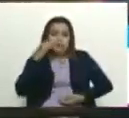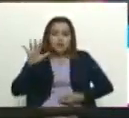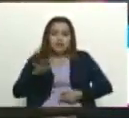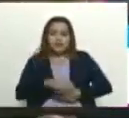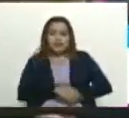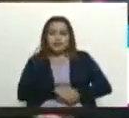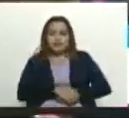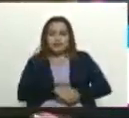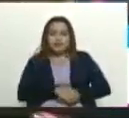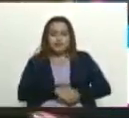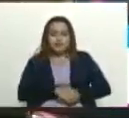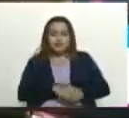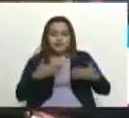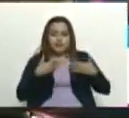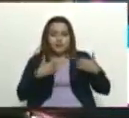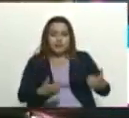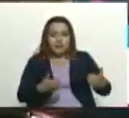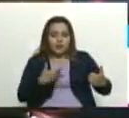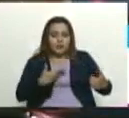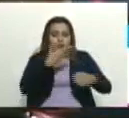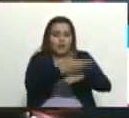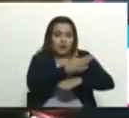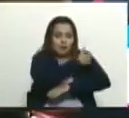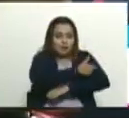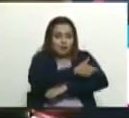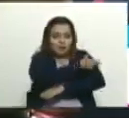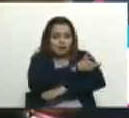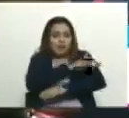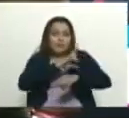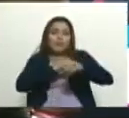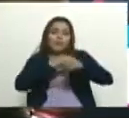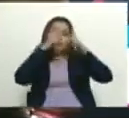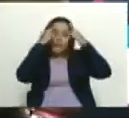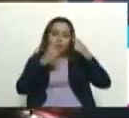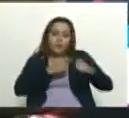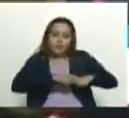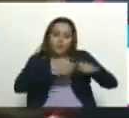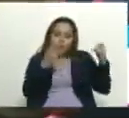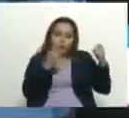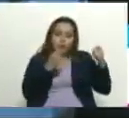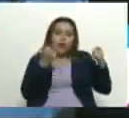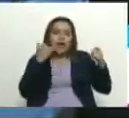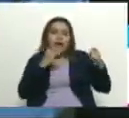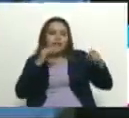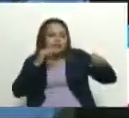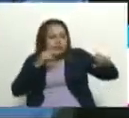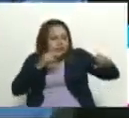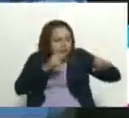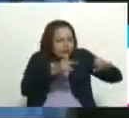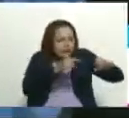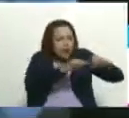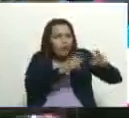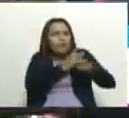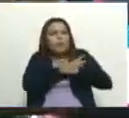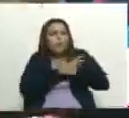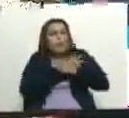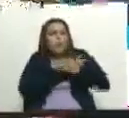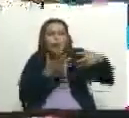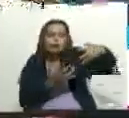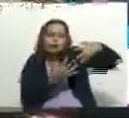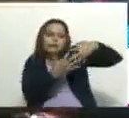parte de salud. Vamos a quirófano y los traumatólogos van al pedacito de hueso donde no se